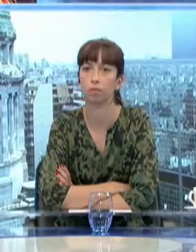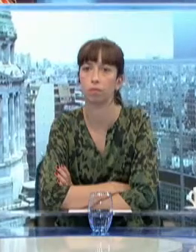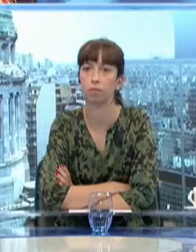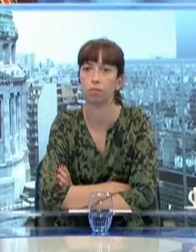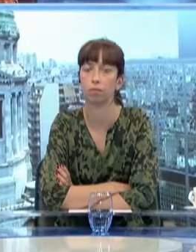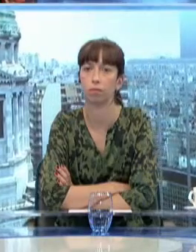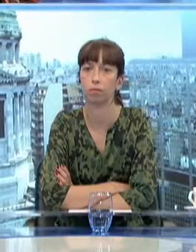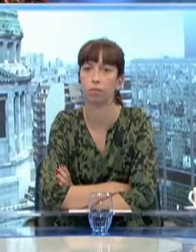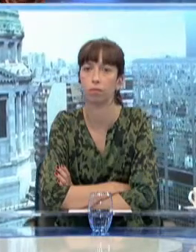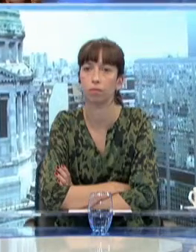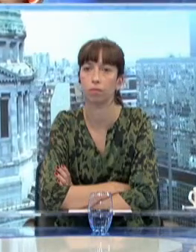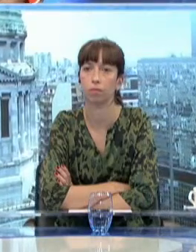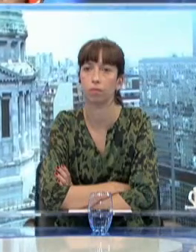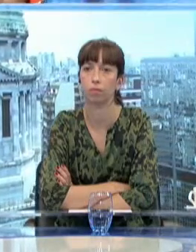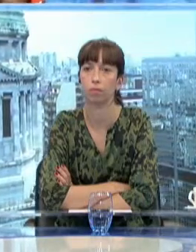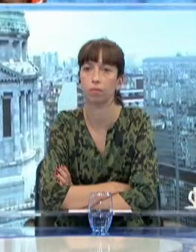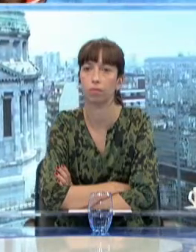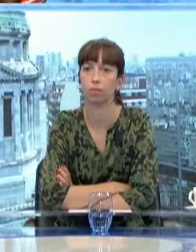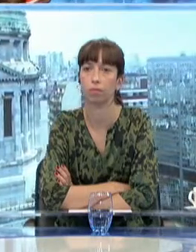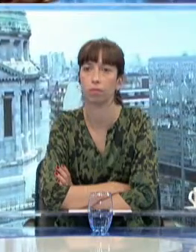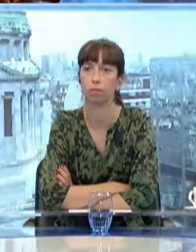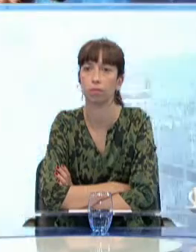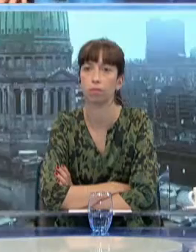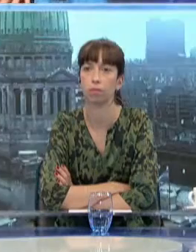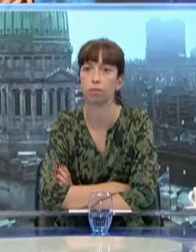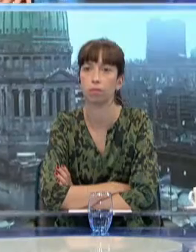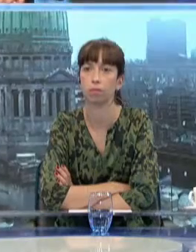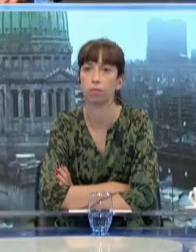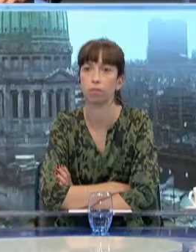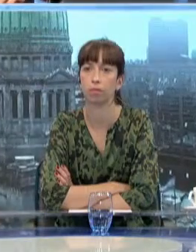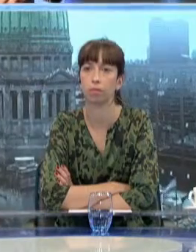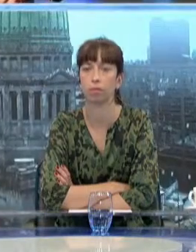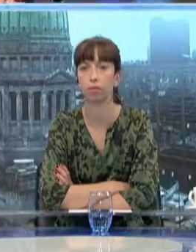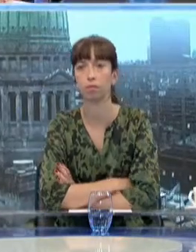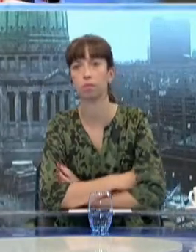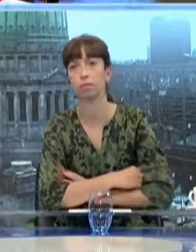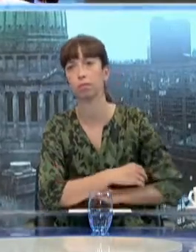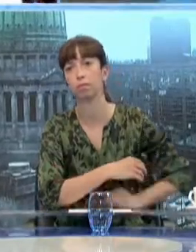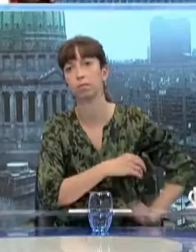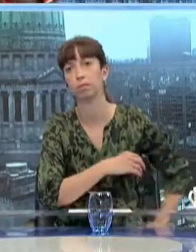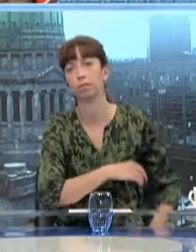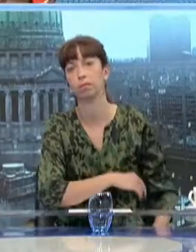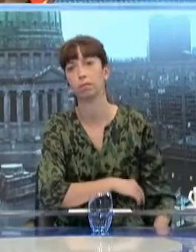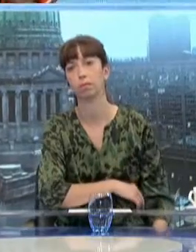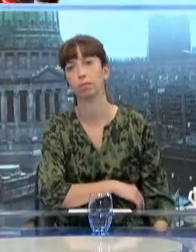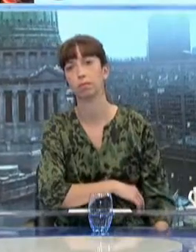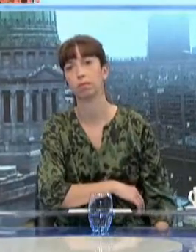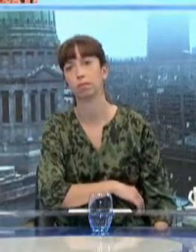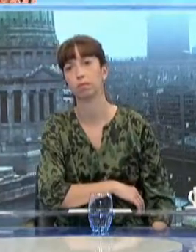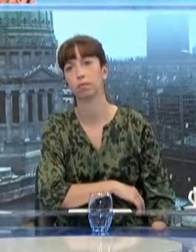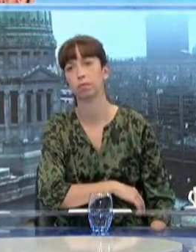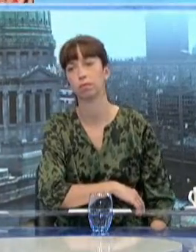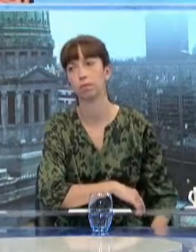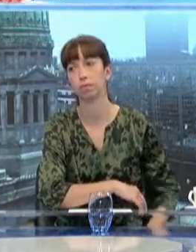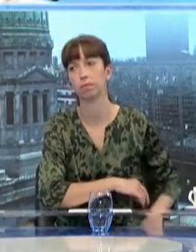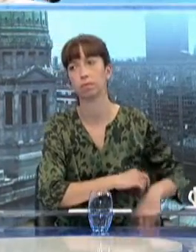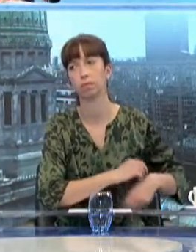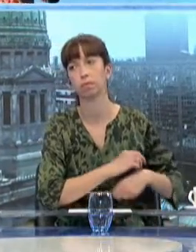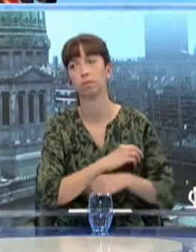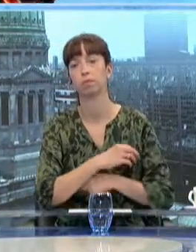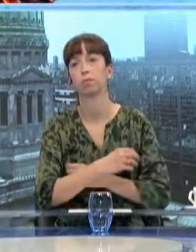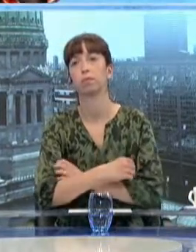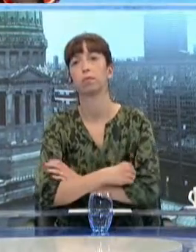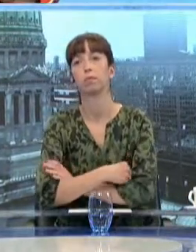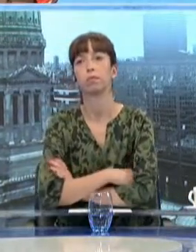completo. Un proyecto en el que protegemos el uso de los recursos nacionales, fiscales,